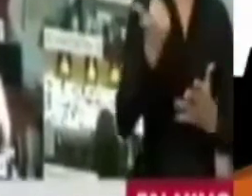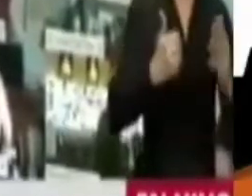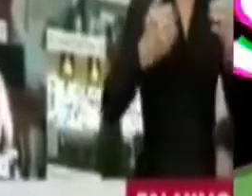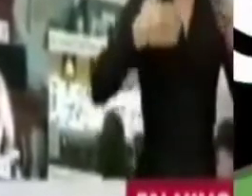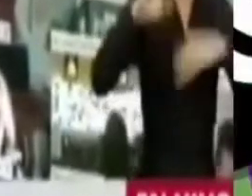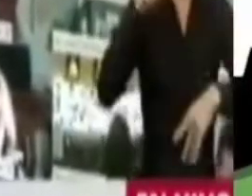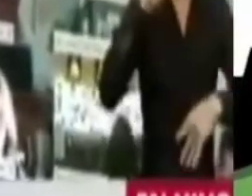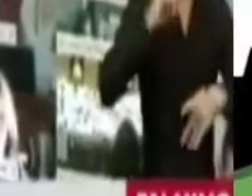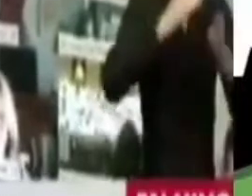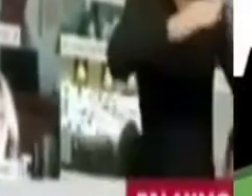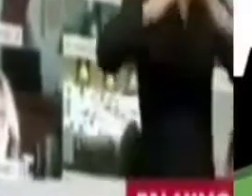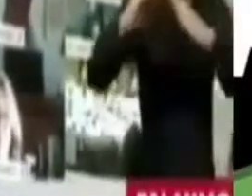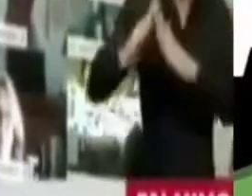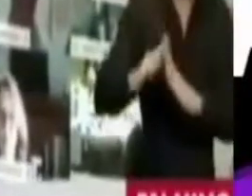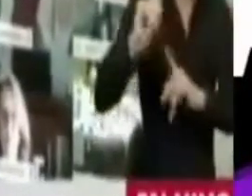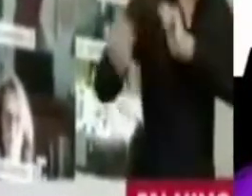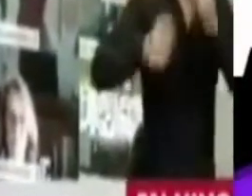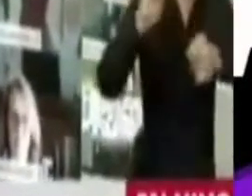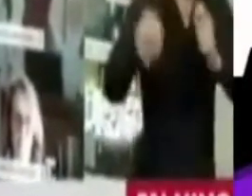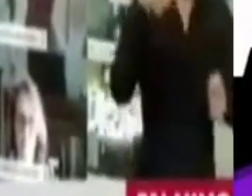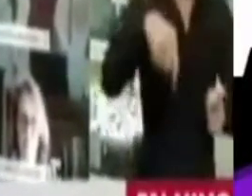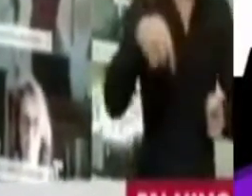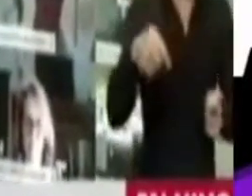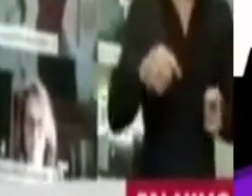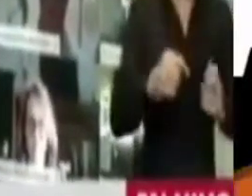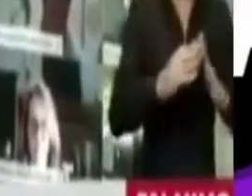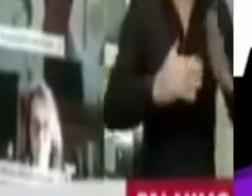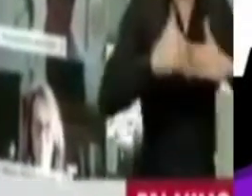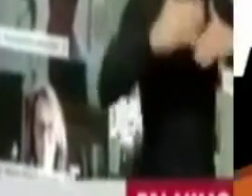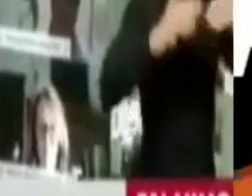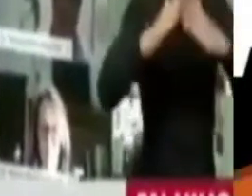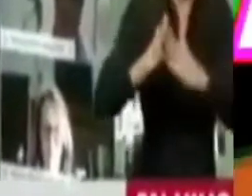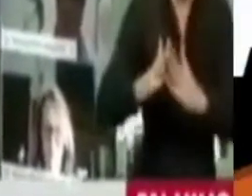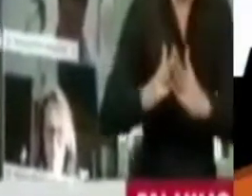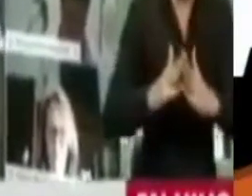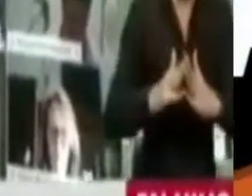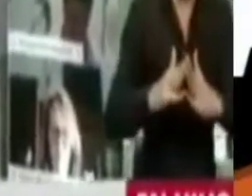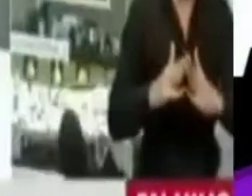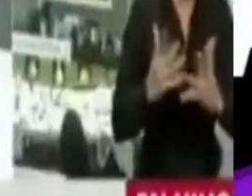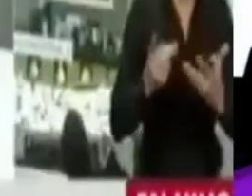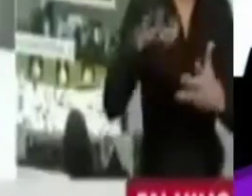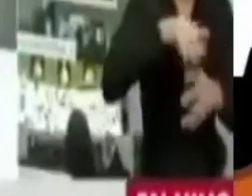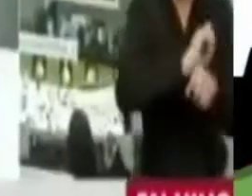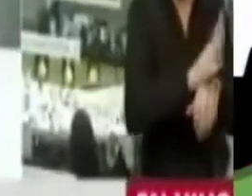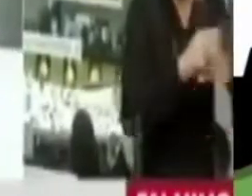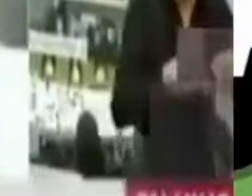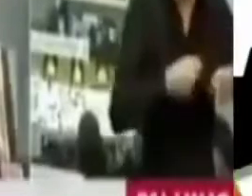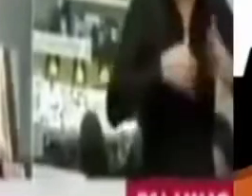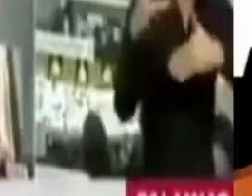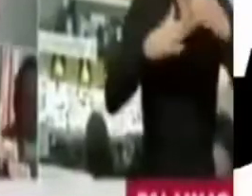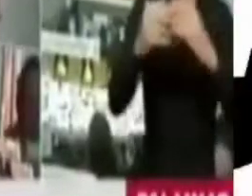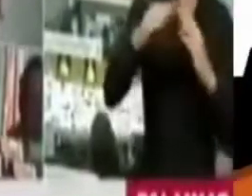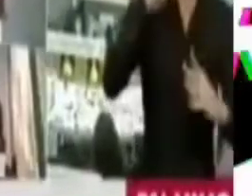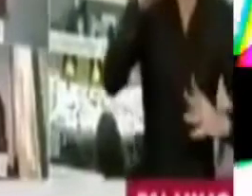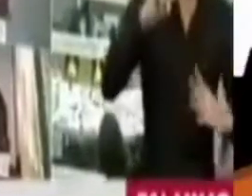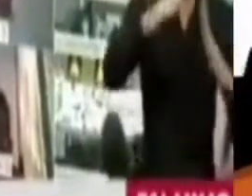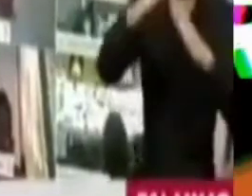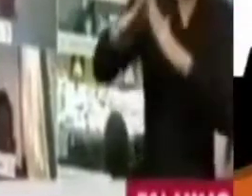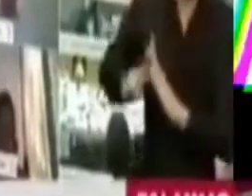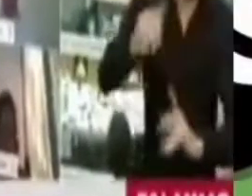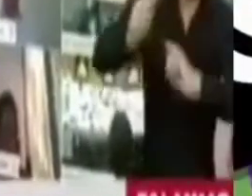lo que pasó, lo que había dicho. Lo que iba a pasar. Totalmente. Y yo recuerdo que fue al Senado el